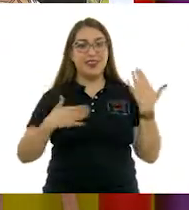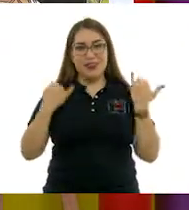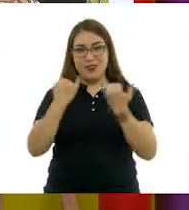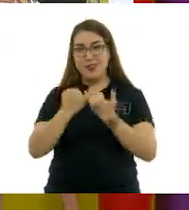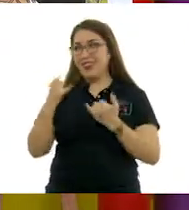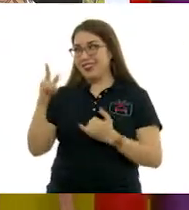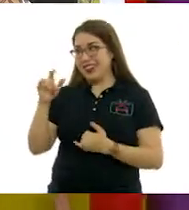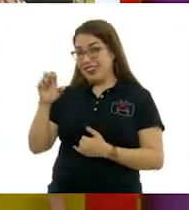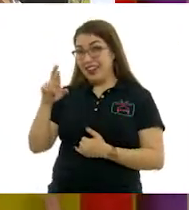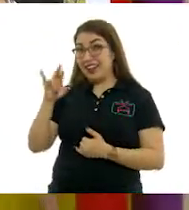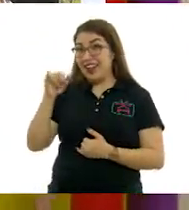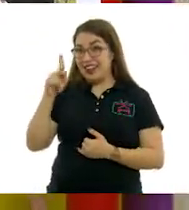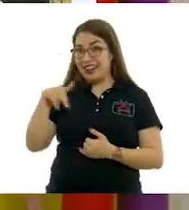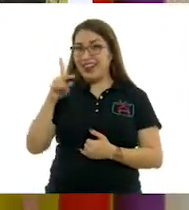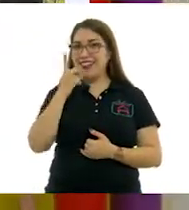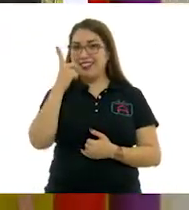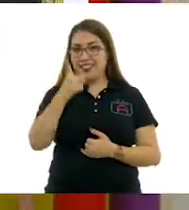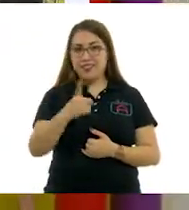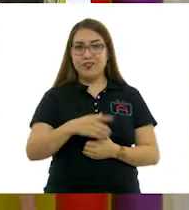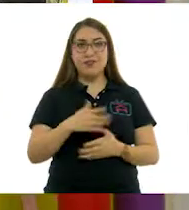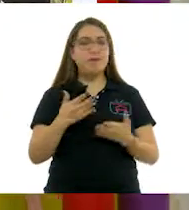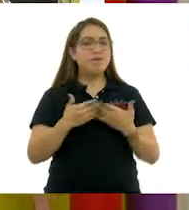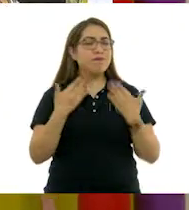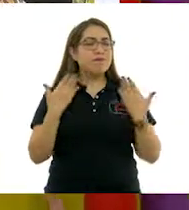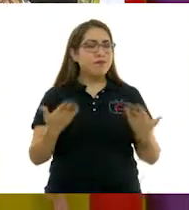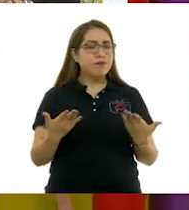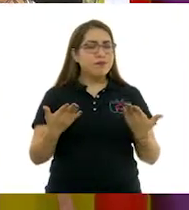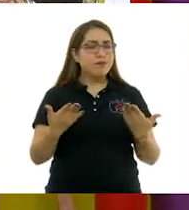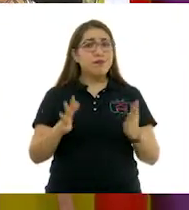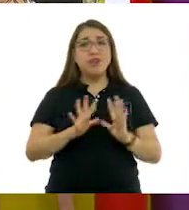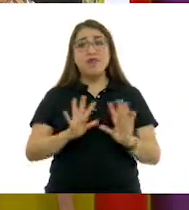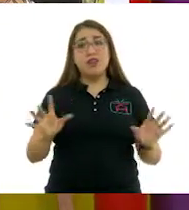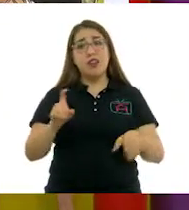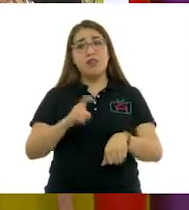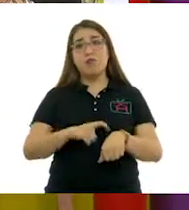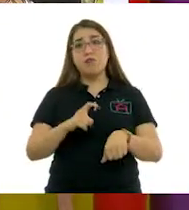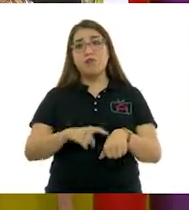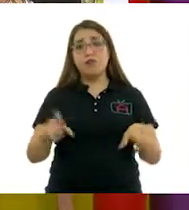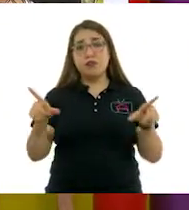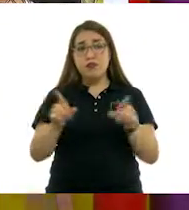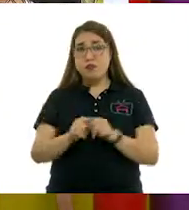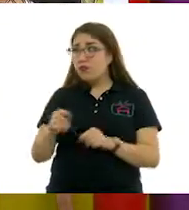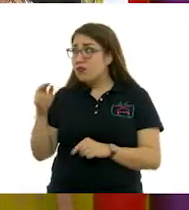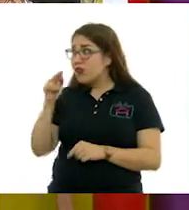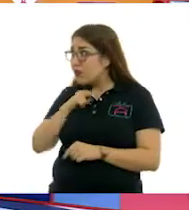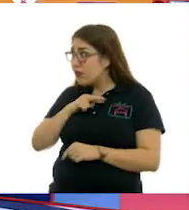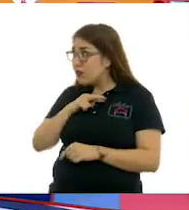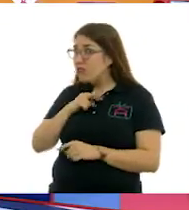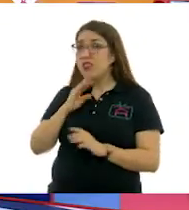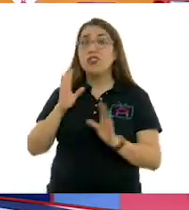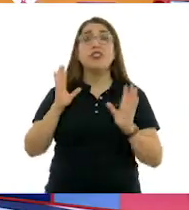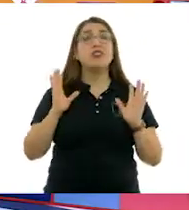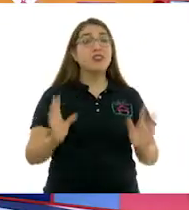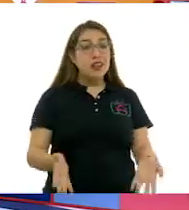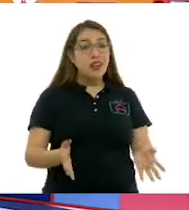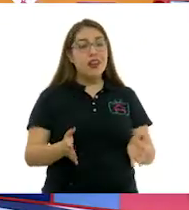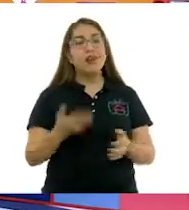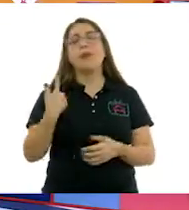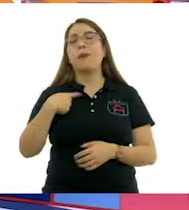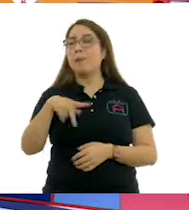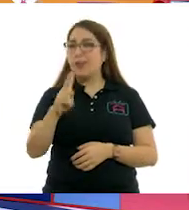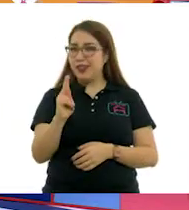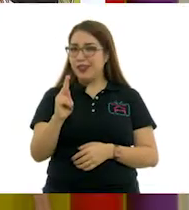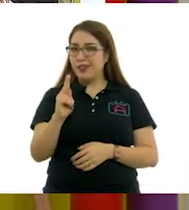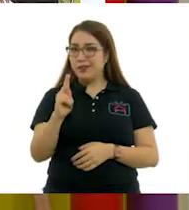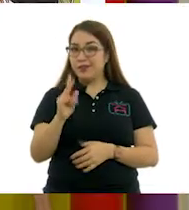Eric. Vamos a invitarlos entonces, porque ya hemos llegado al final del programa. ¿Ya tan rápido? Ya, Eric, ¿tú crees? Pero